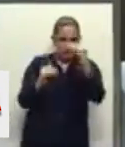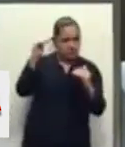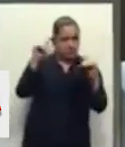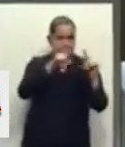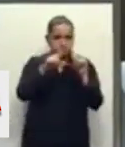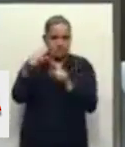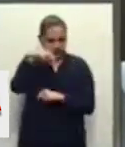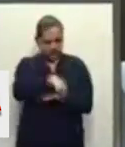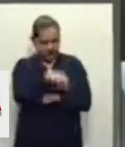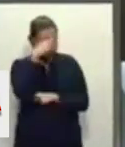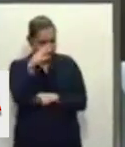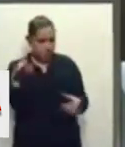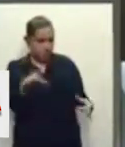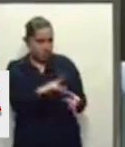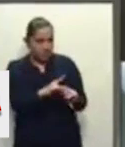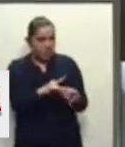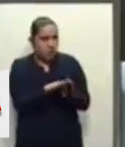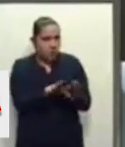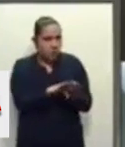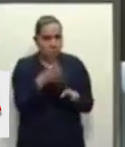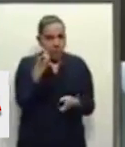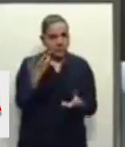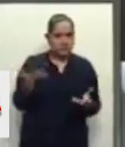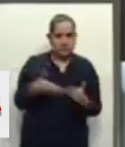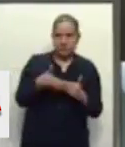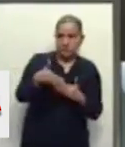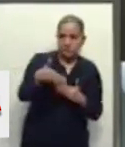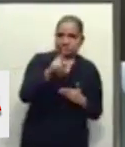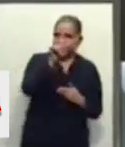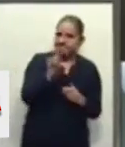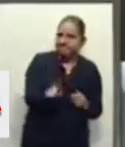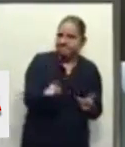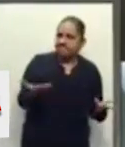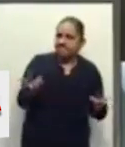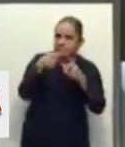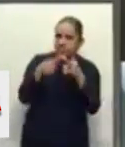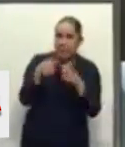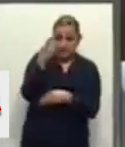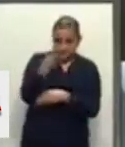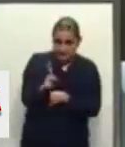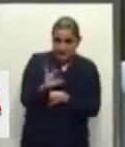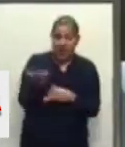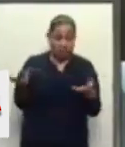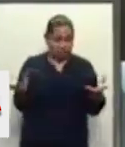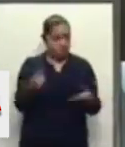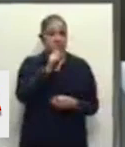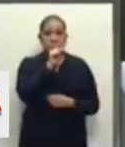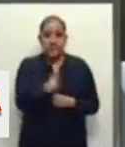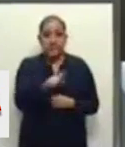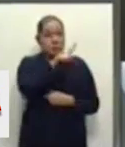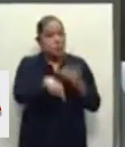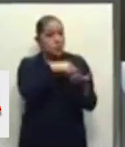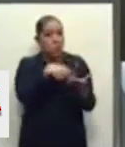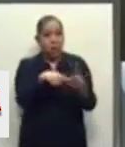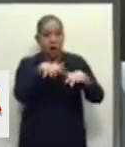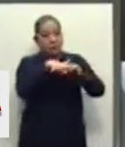pero es un hecho que tenemos abandonadas las instalaciones donde se producen